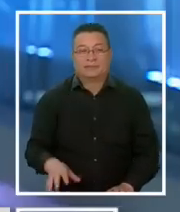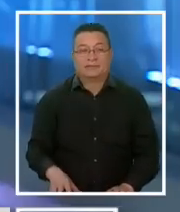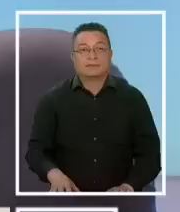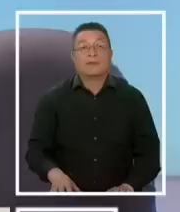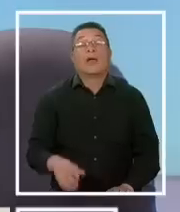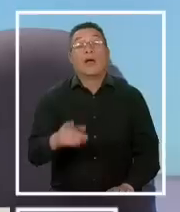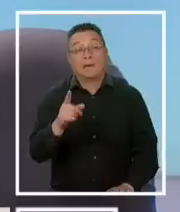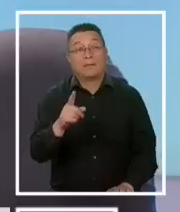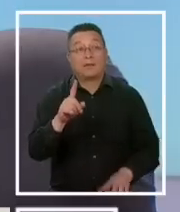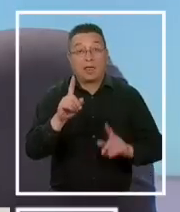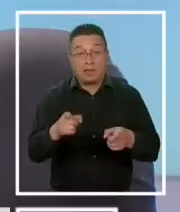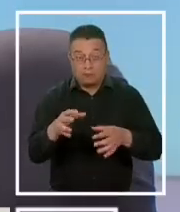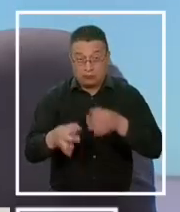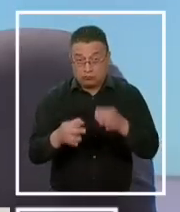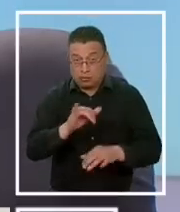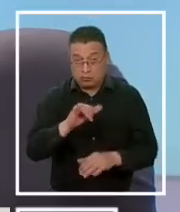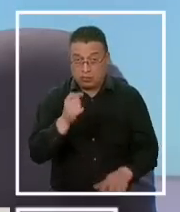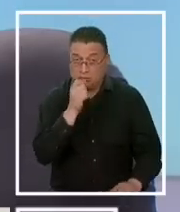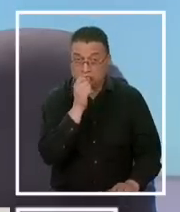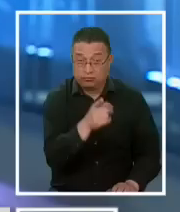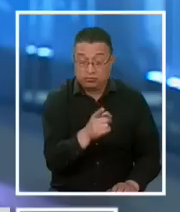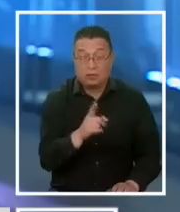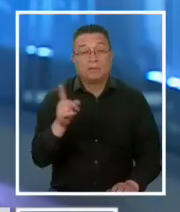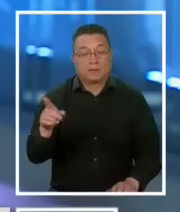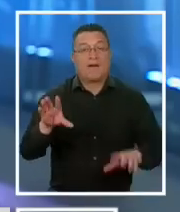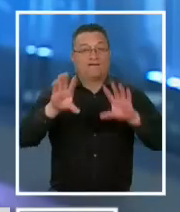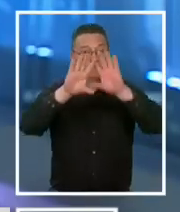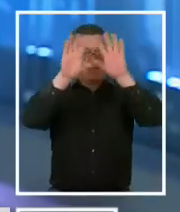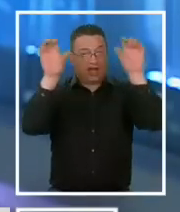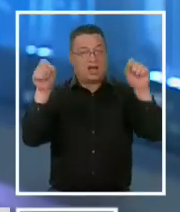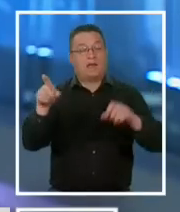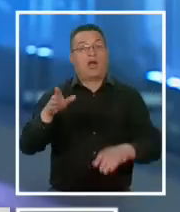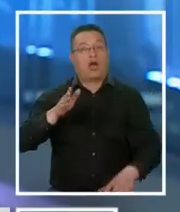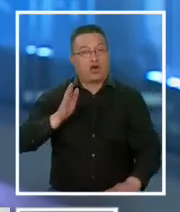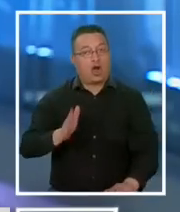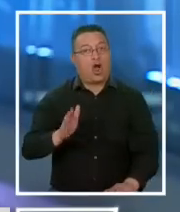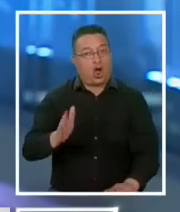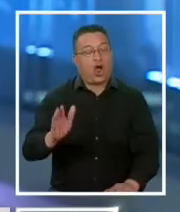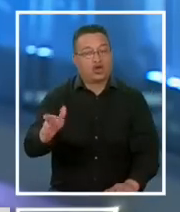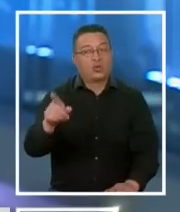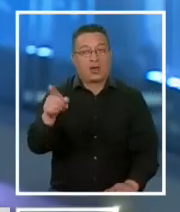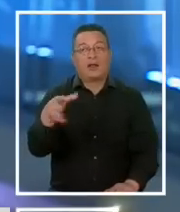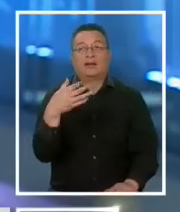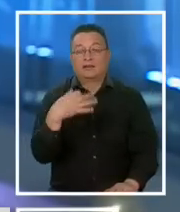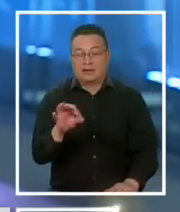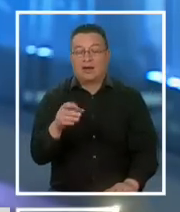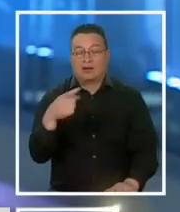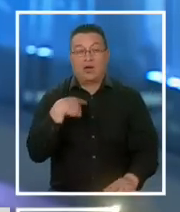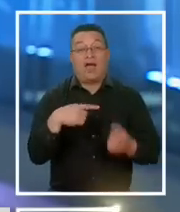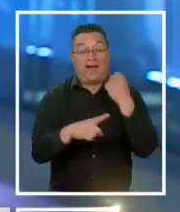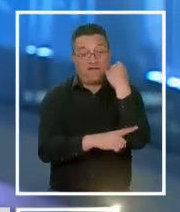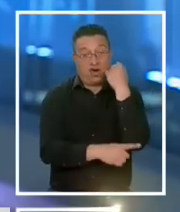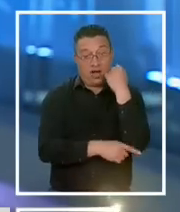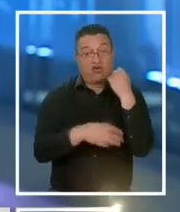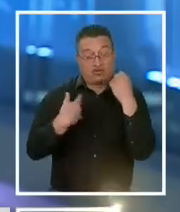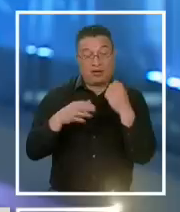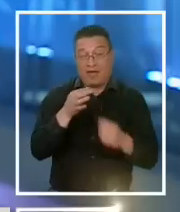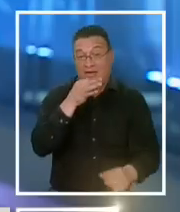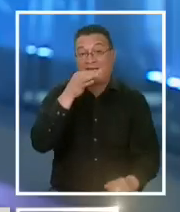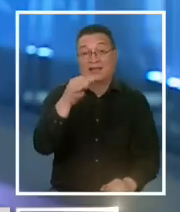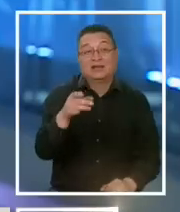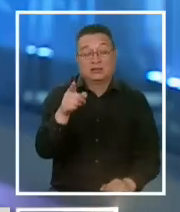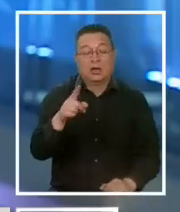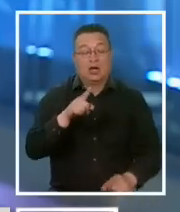van a judicializarlo la fiscalía Va a continuar como les lo señalé a una de las abogadas de las víctimas la fiscalía Va a continuar